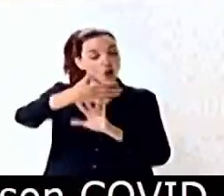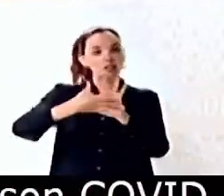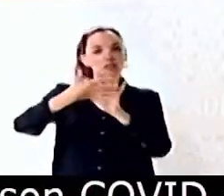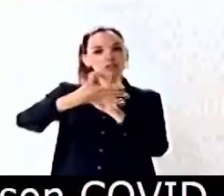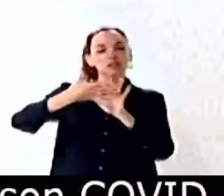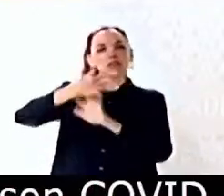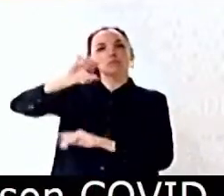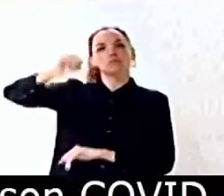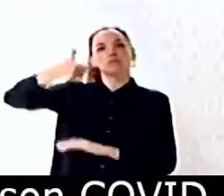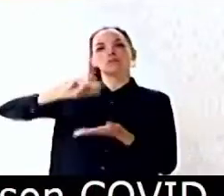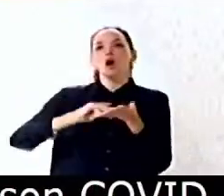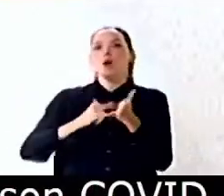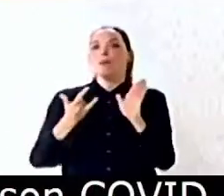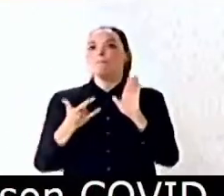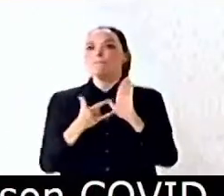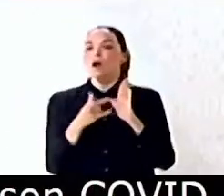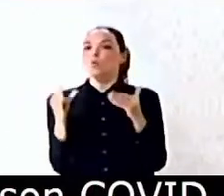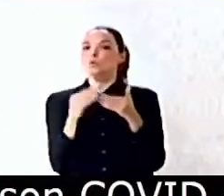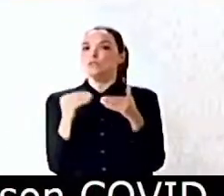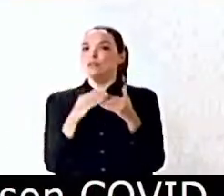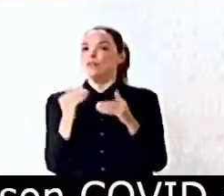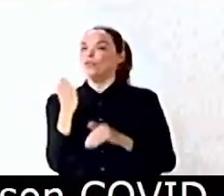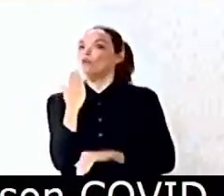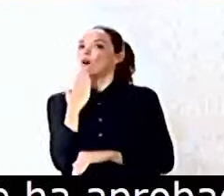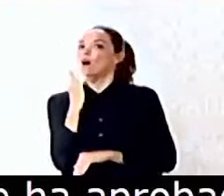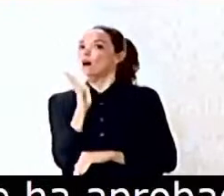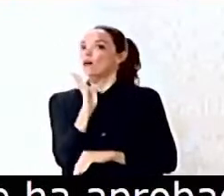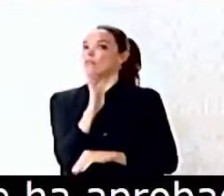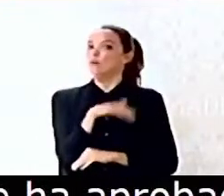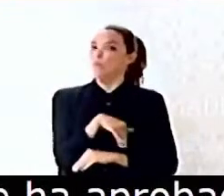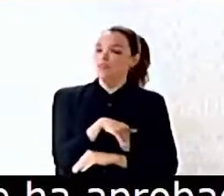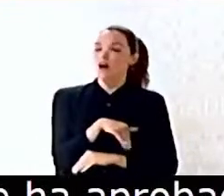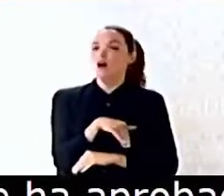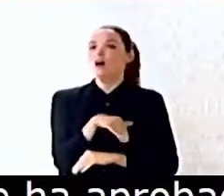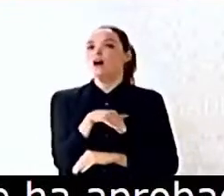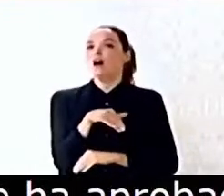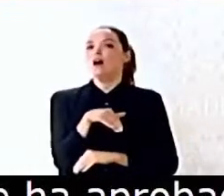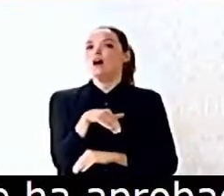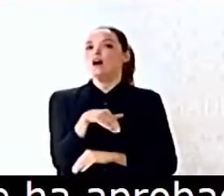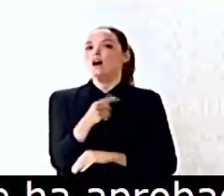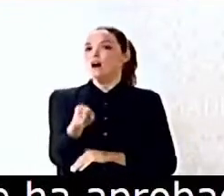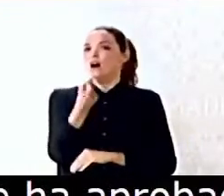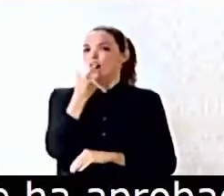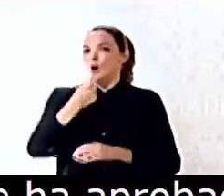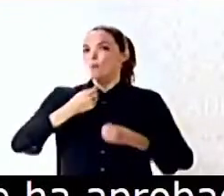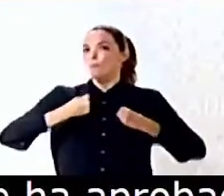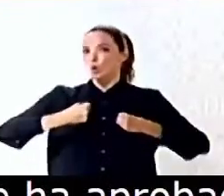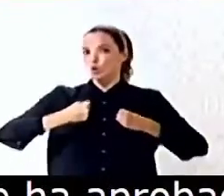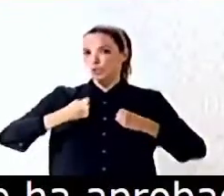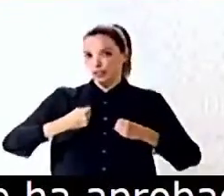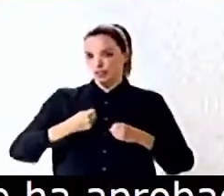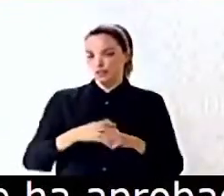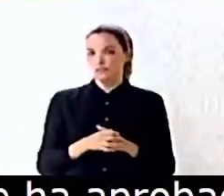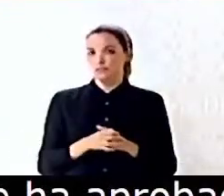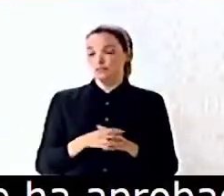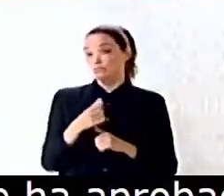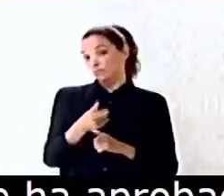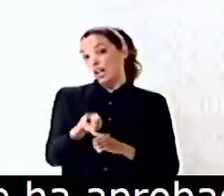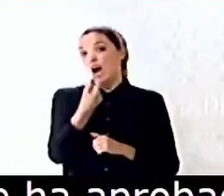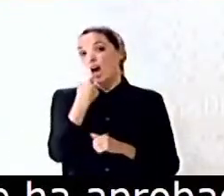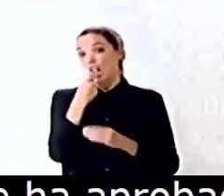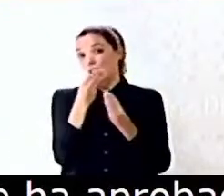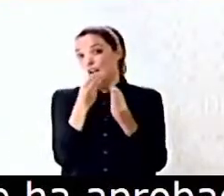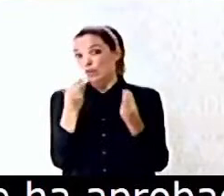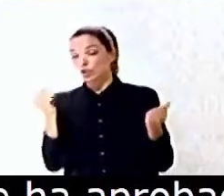aprobado el plan de utilización adecuada de analgésicos potentes, fundamentalmente analgésicos